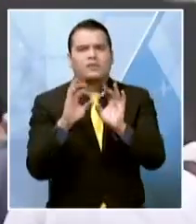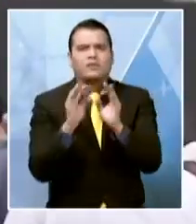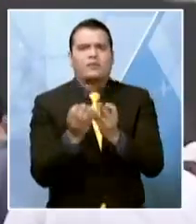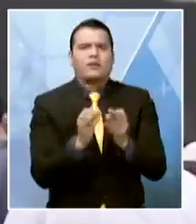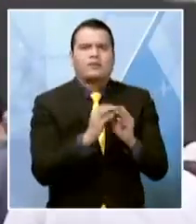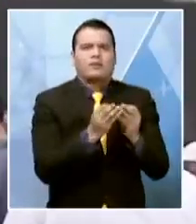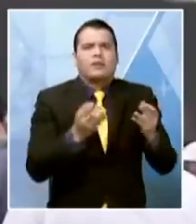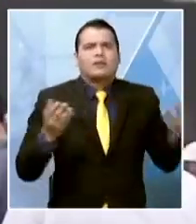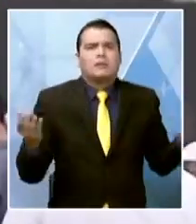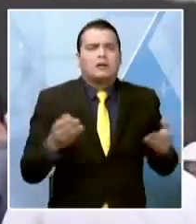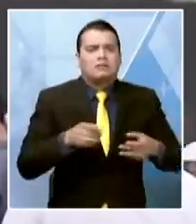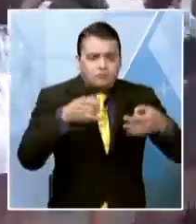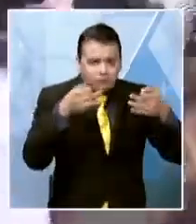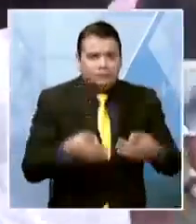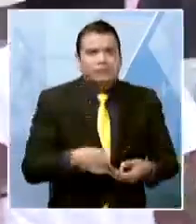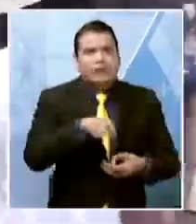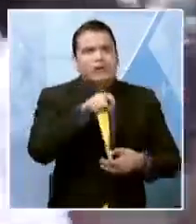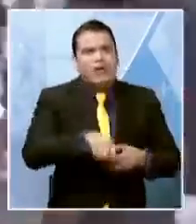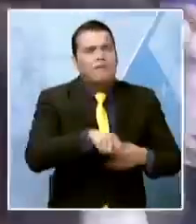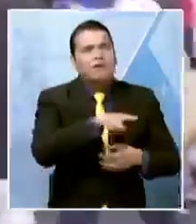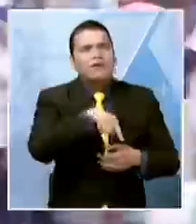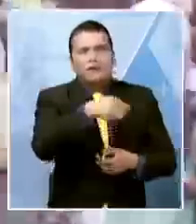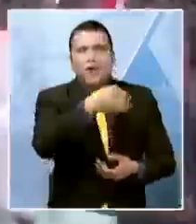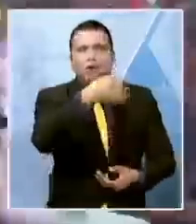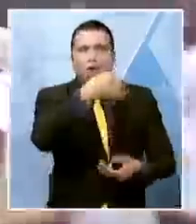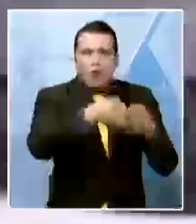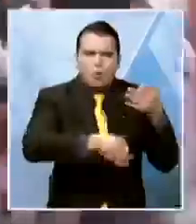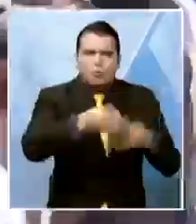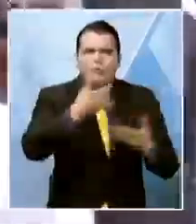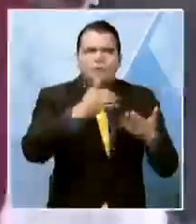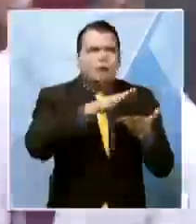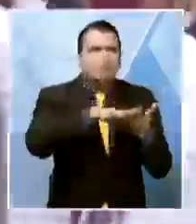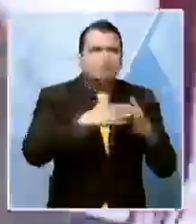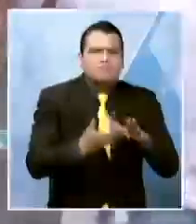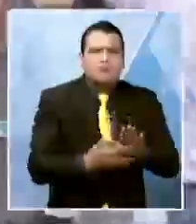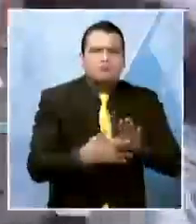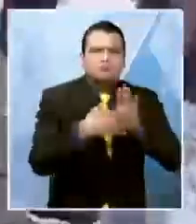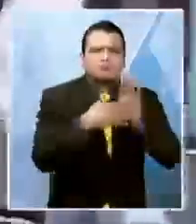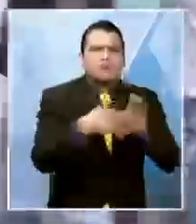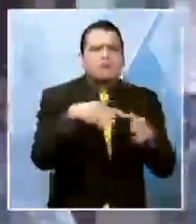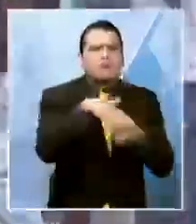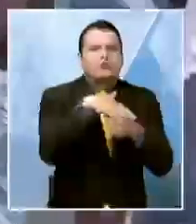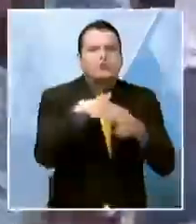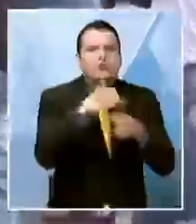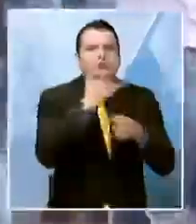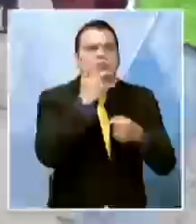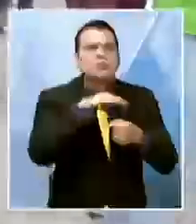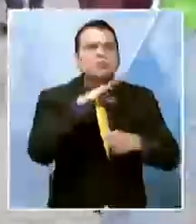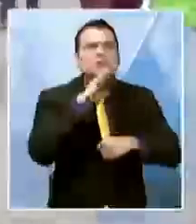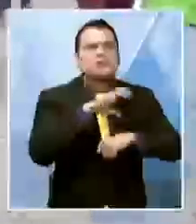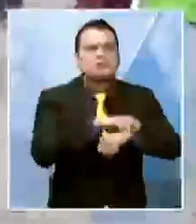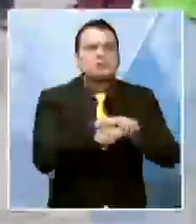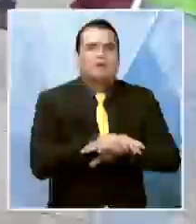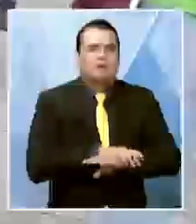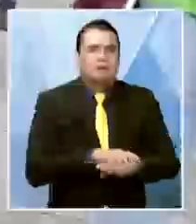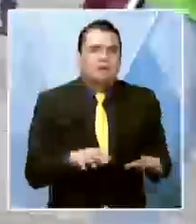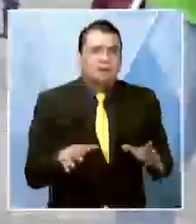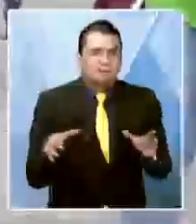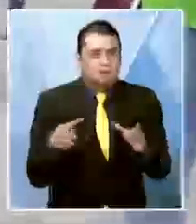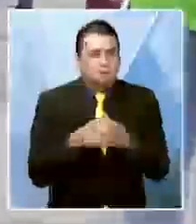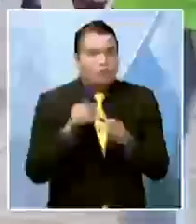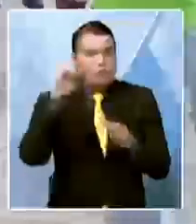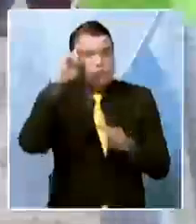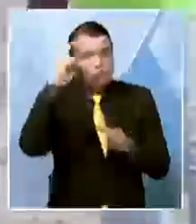pues pienso que merece todo nuestro apoyo, todo nuestro acompañamiento desde la